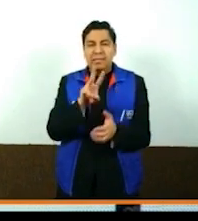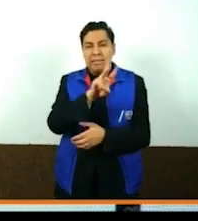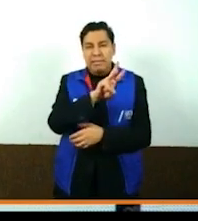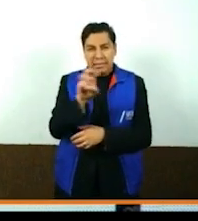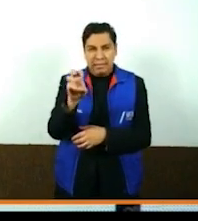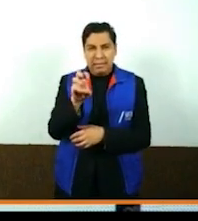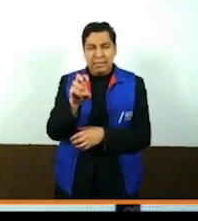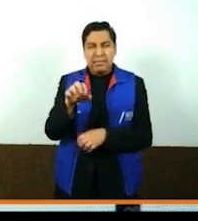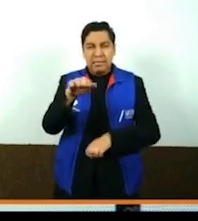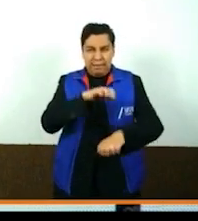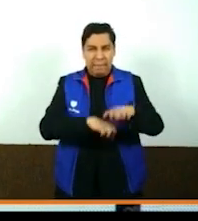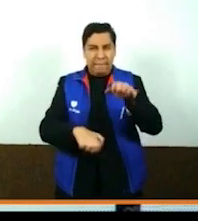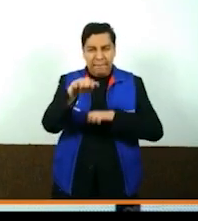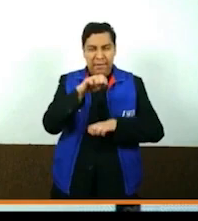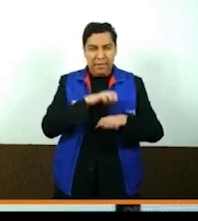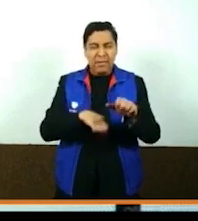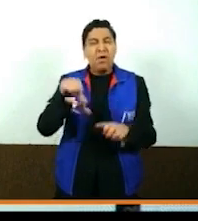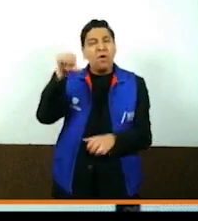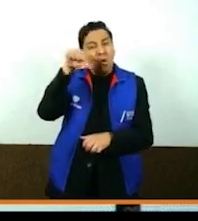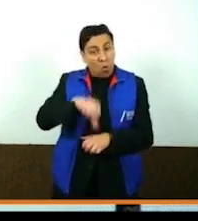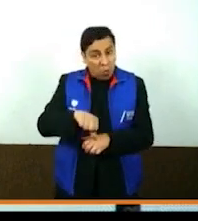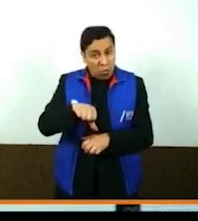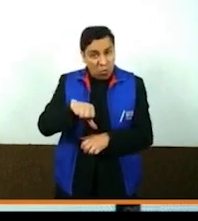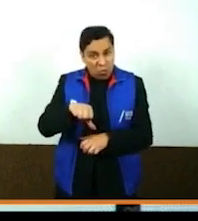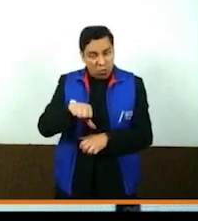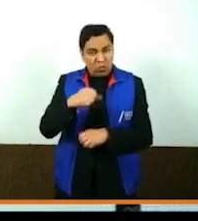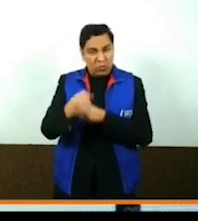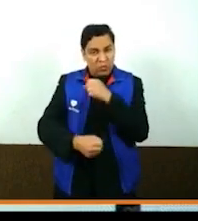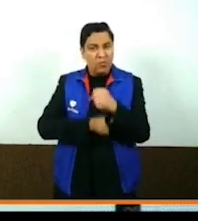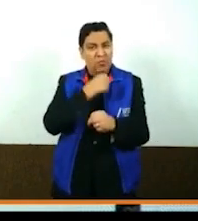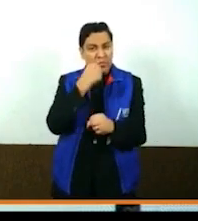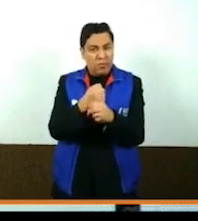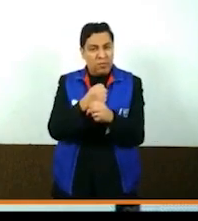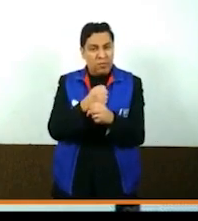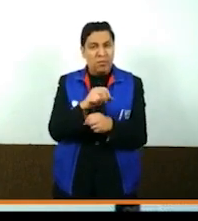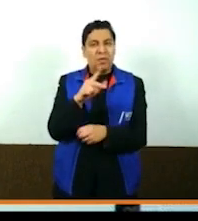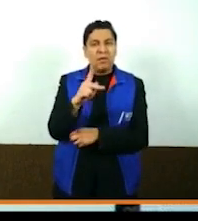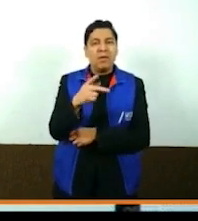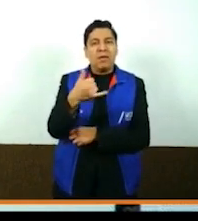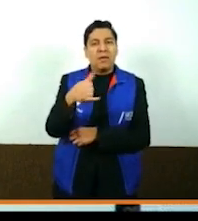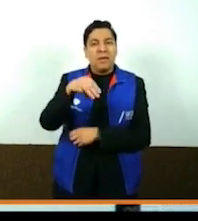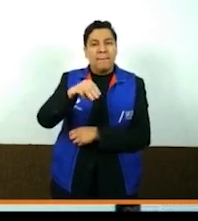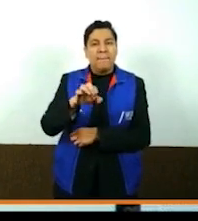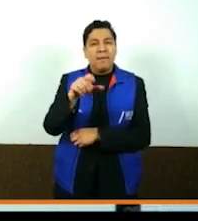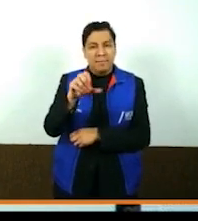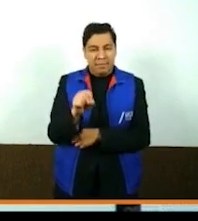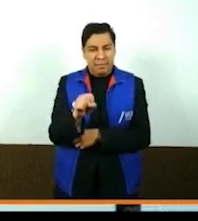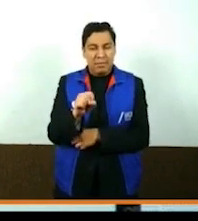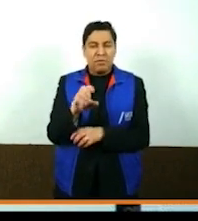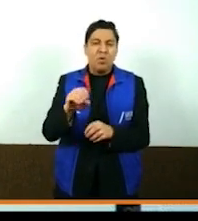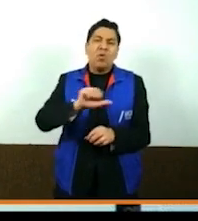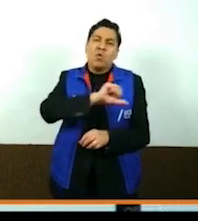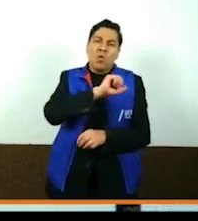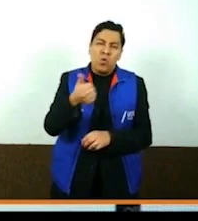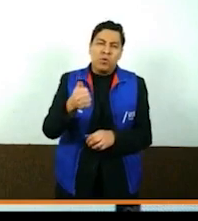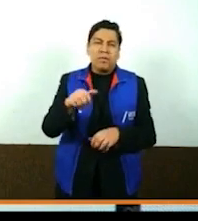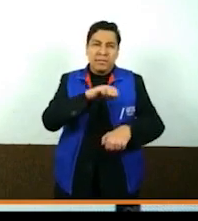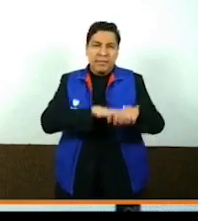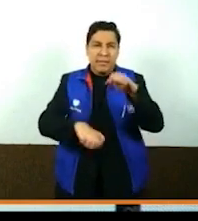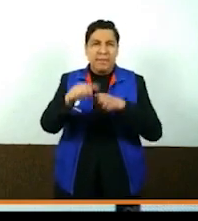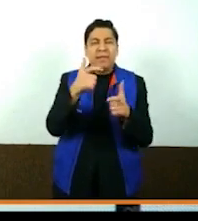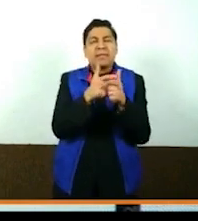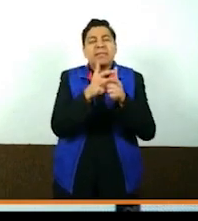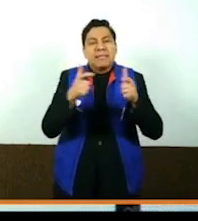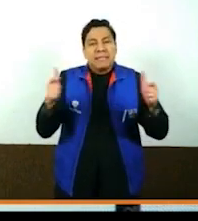2.300 y pico de empresas que lo están recibiendo este año, entre las pymes y las empresas grandes. Pasamos, no solo pasamos